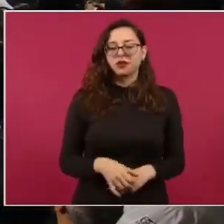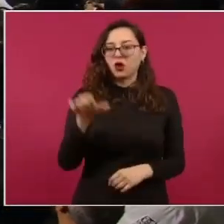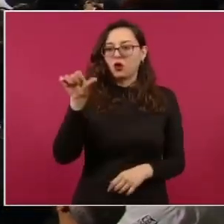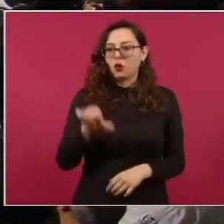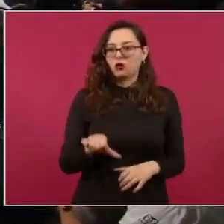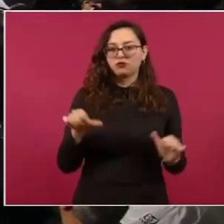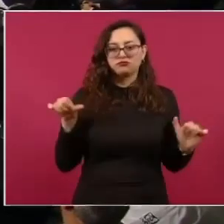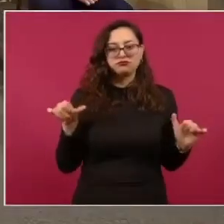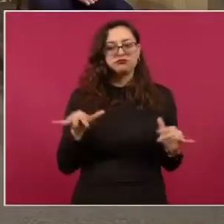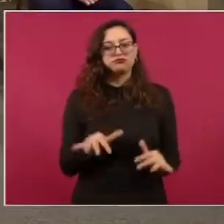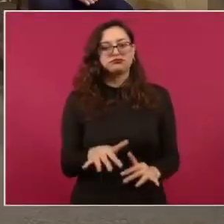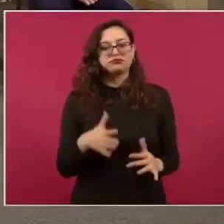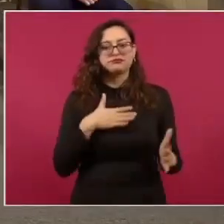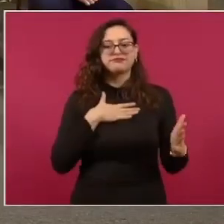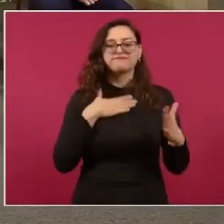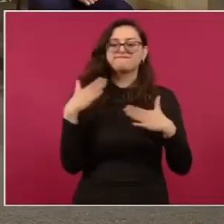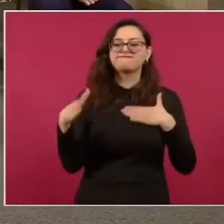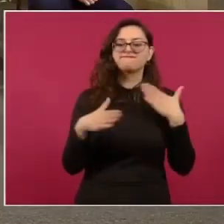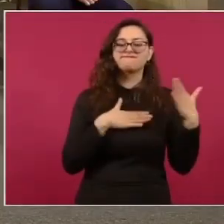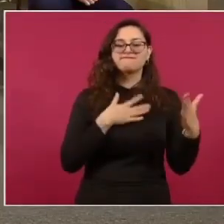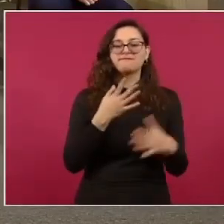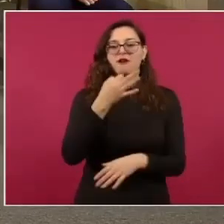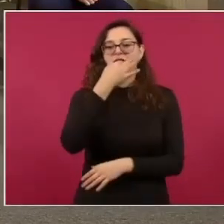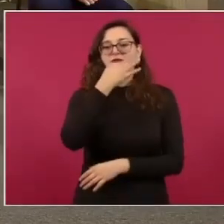tan importante para el Instituto.